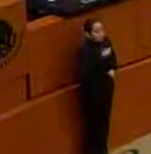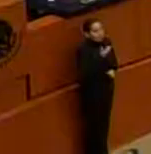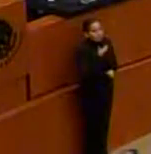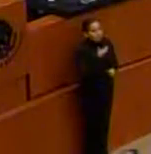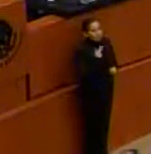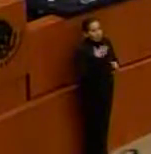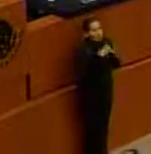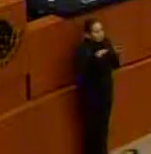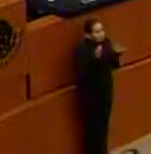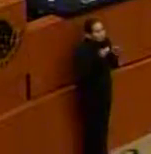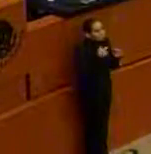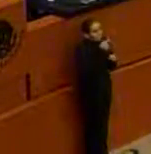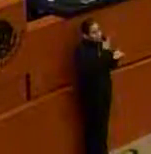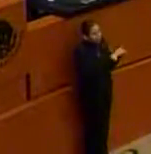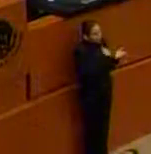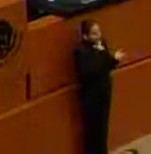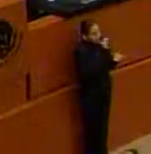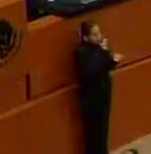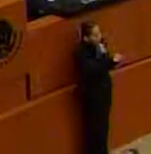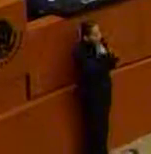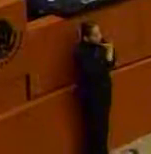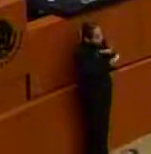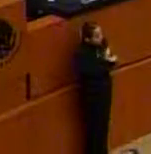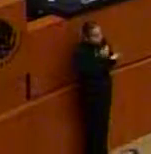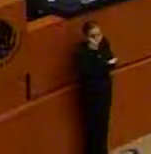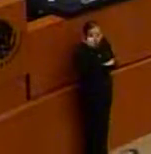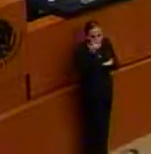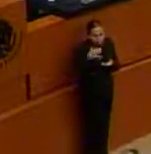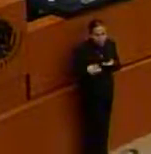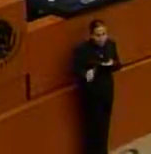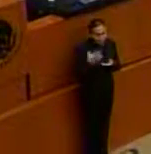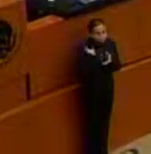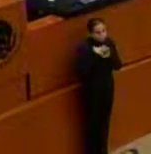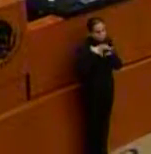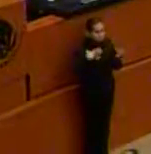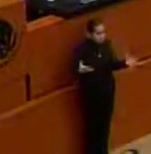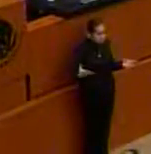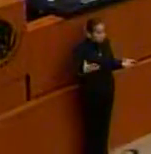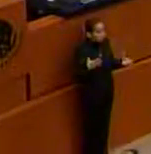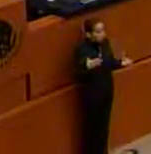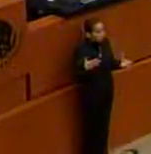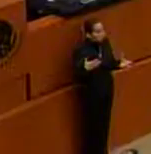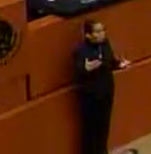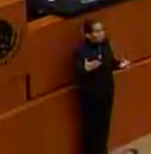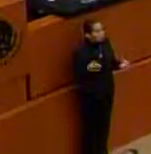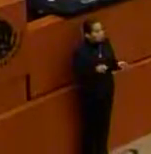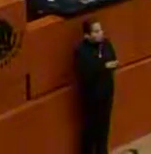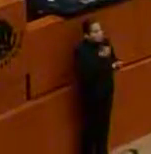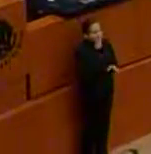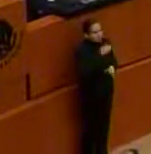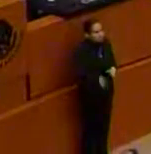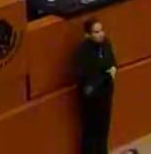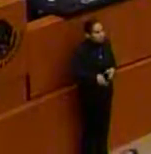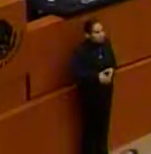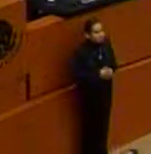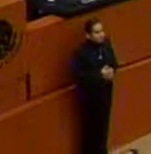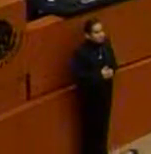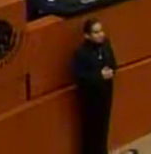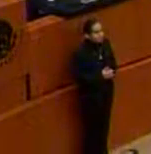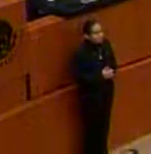que pudiéramos plantear a nivel académico o de las ideas, de las grandes ideas. Como ya se dijo